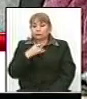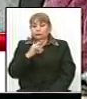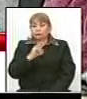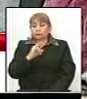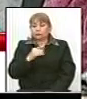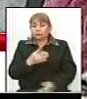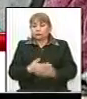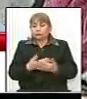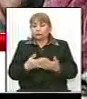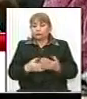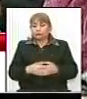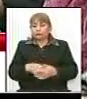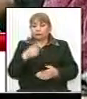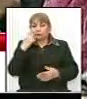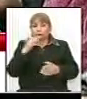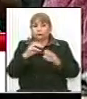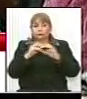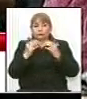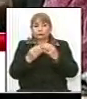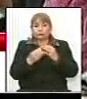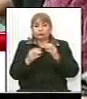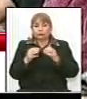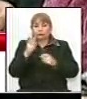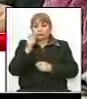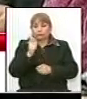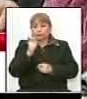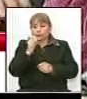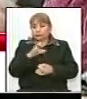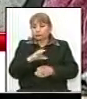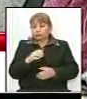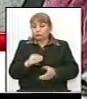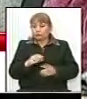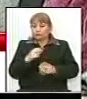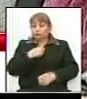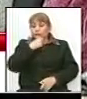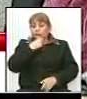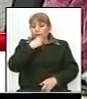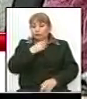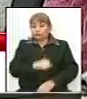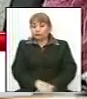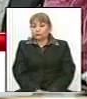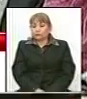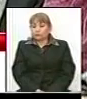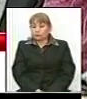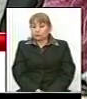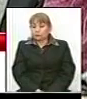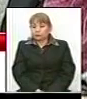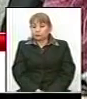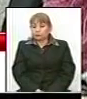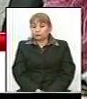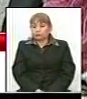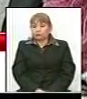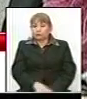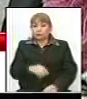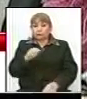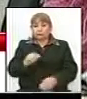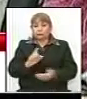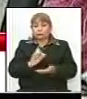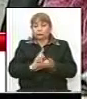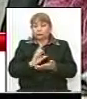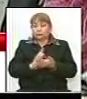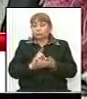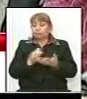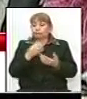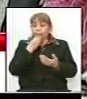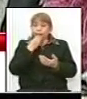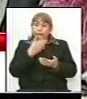la preparé para el Congreso de Agosto, un Congreso Internacional de Geriatría, que se desarrolló aquí en la ciudad de Lima. Y bueno,